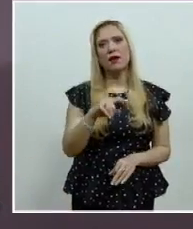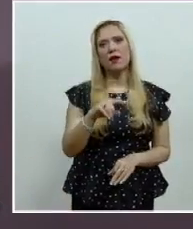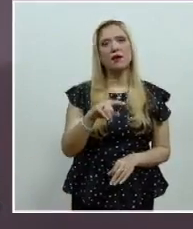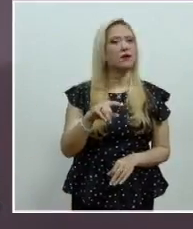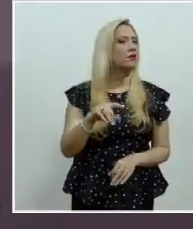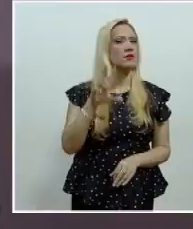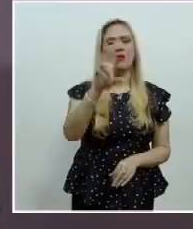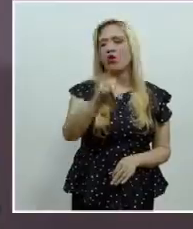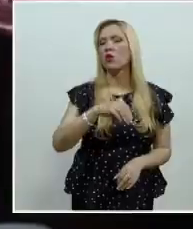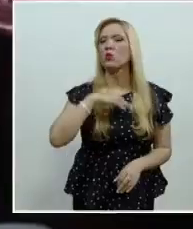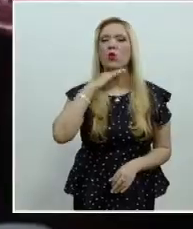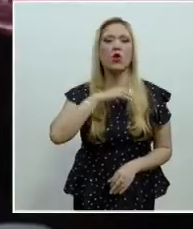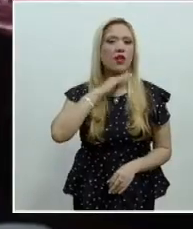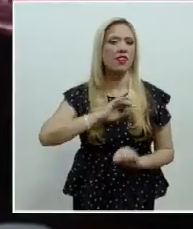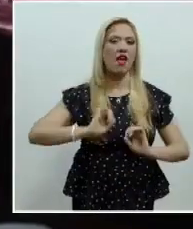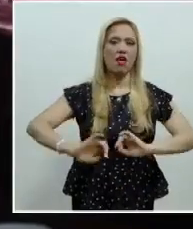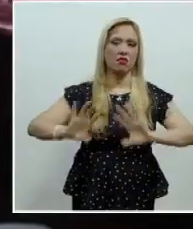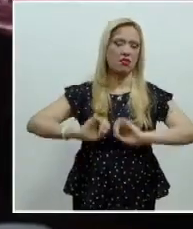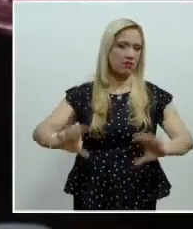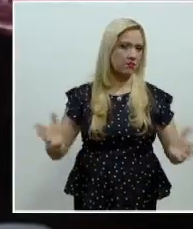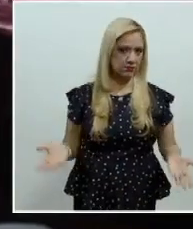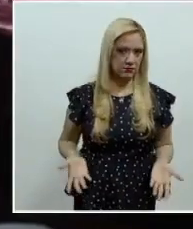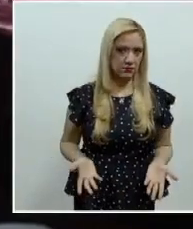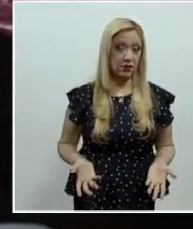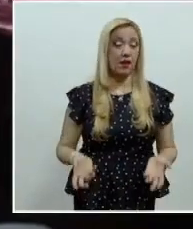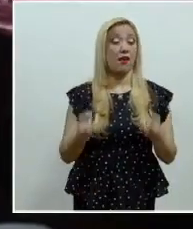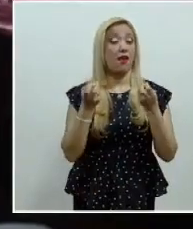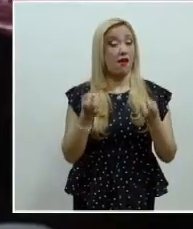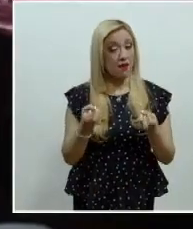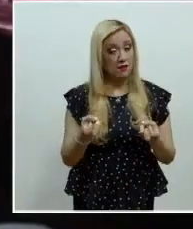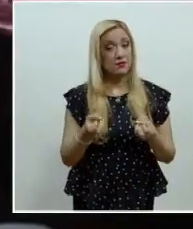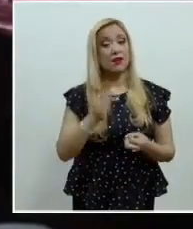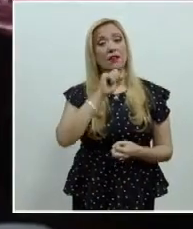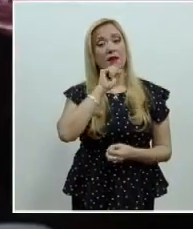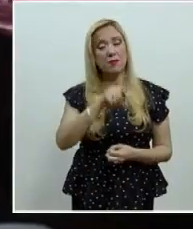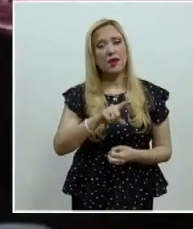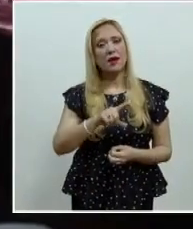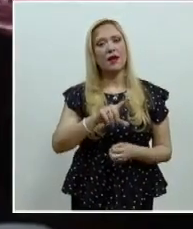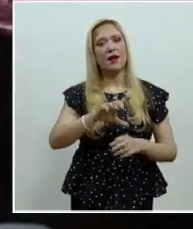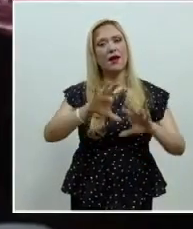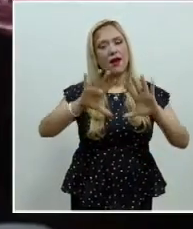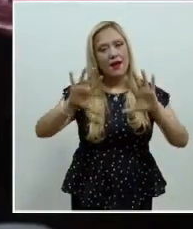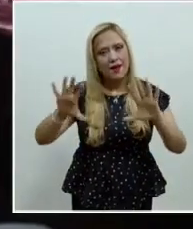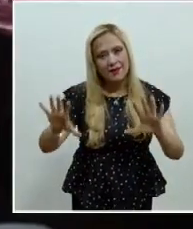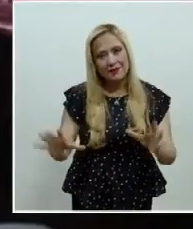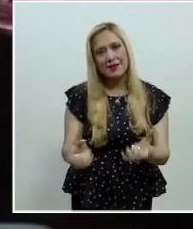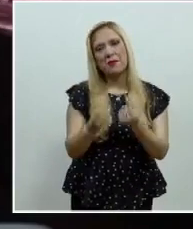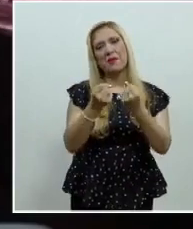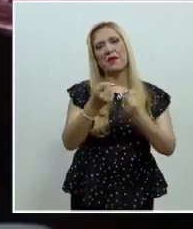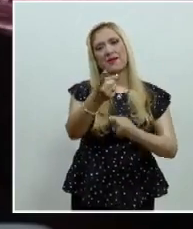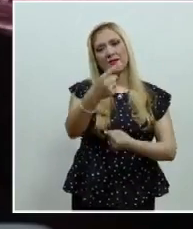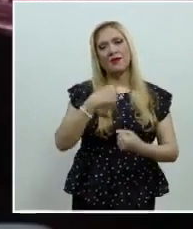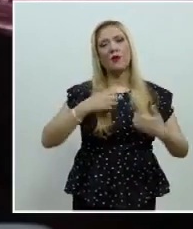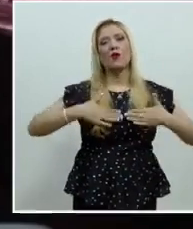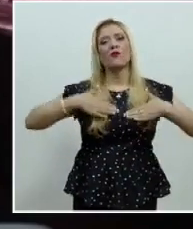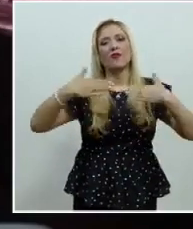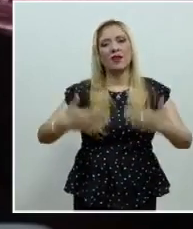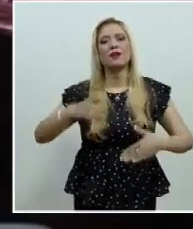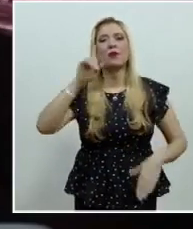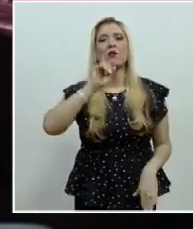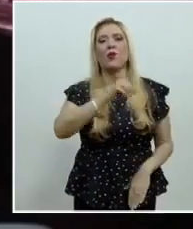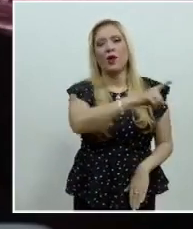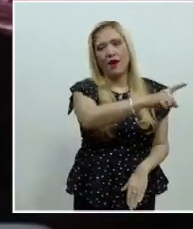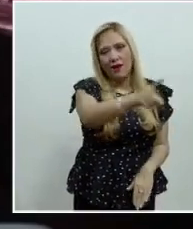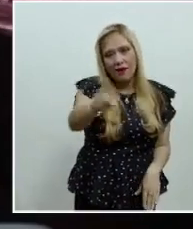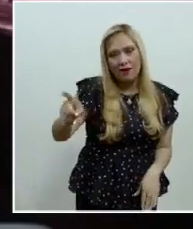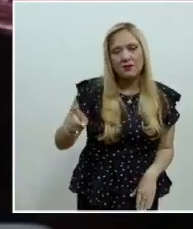haya impunidad. Y eso es también buscar recuperar la confianza de las mujeres que cuentan